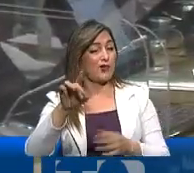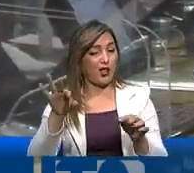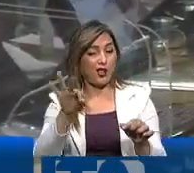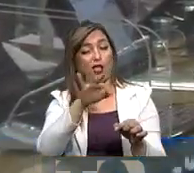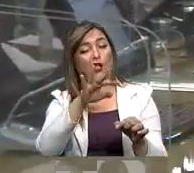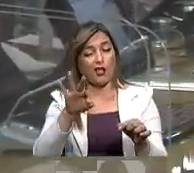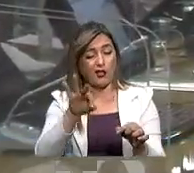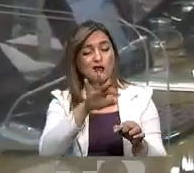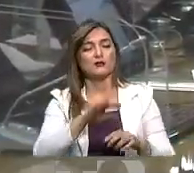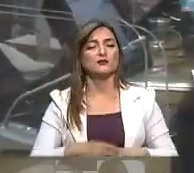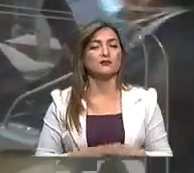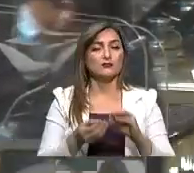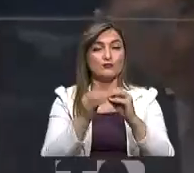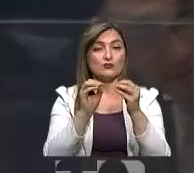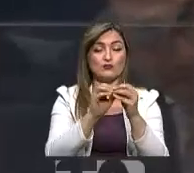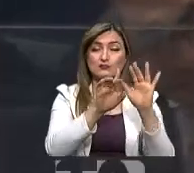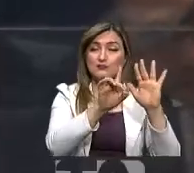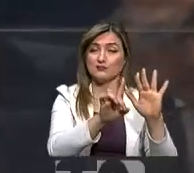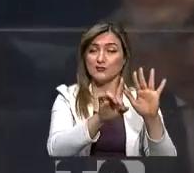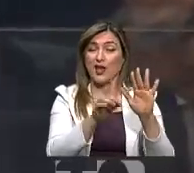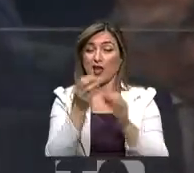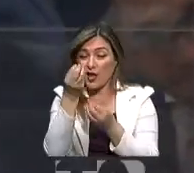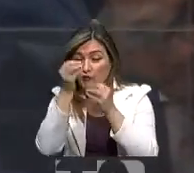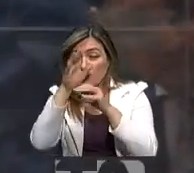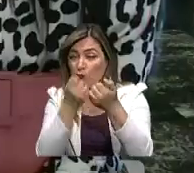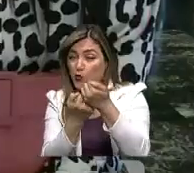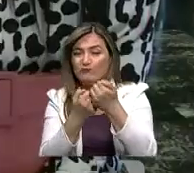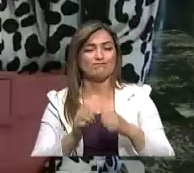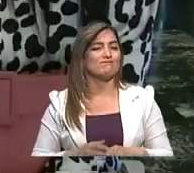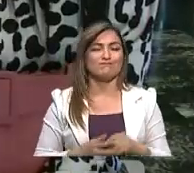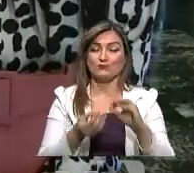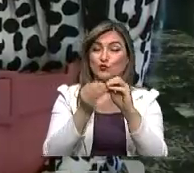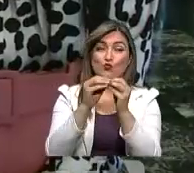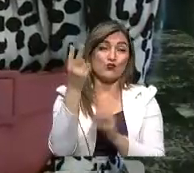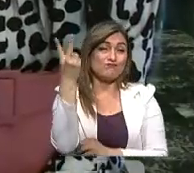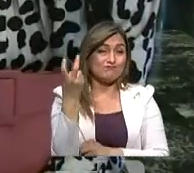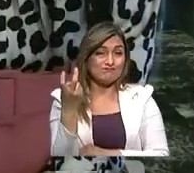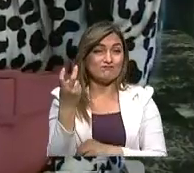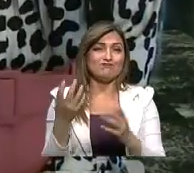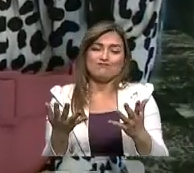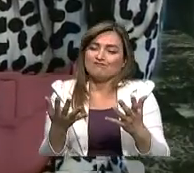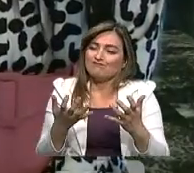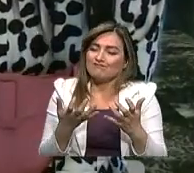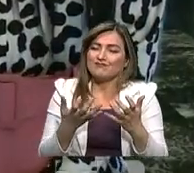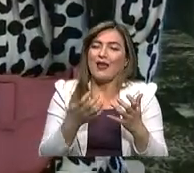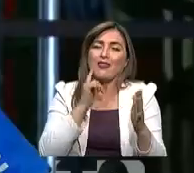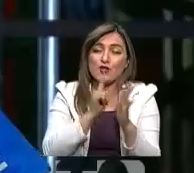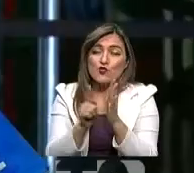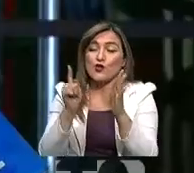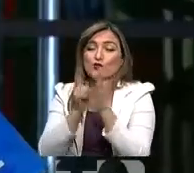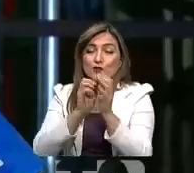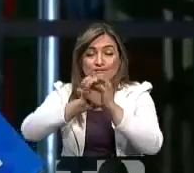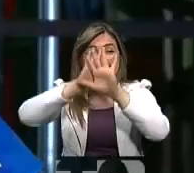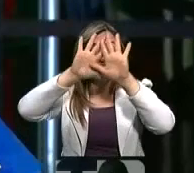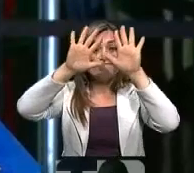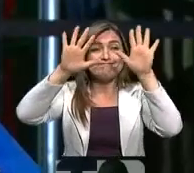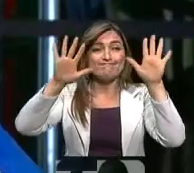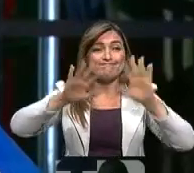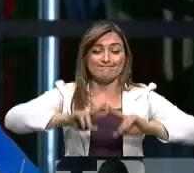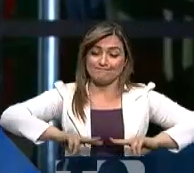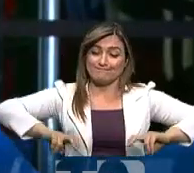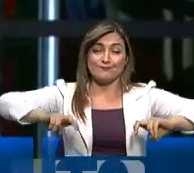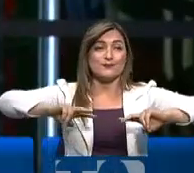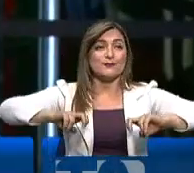Ya el PCC ha mencionado que no apoyará el informe, mientras Izquierda Democrática espera que se aclaren estas denuncias. Creo que eso debería